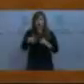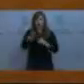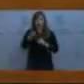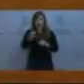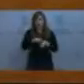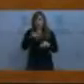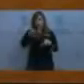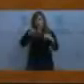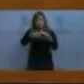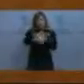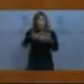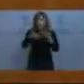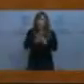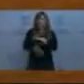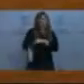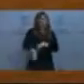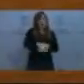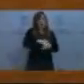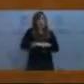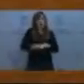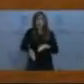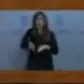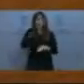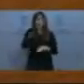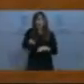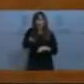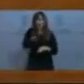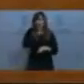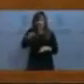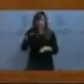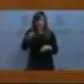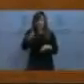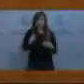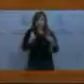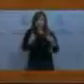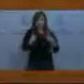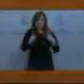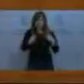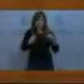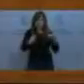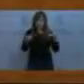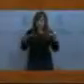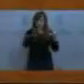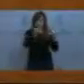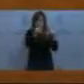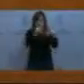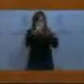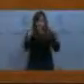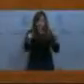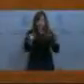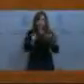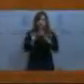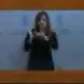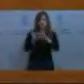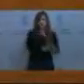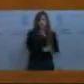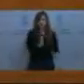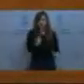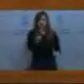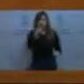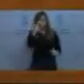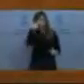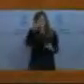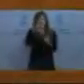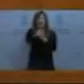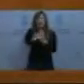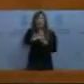es primordial y los habitantes del occidente de Asturias se ven indiscriminados en este aspecto. Cuando el código ictus se activa, se hace